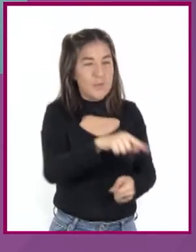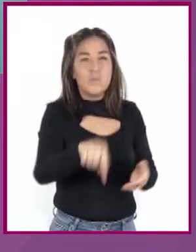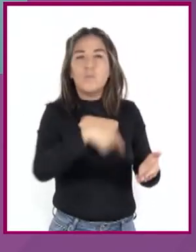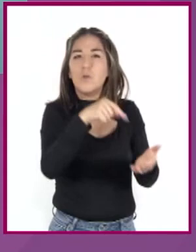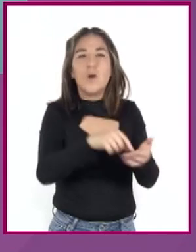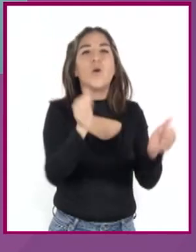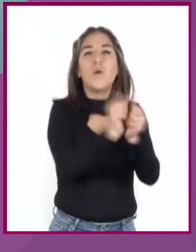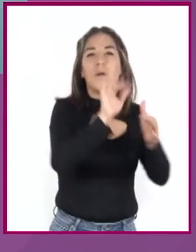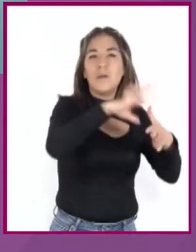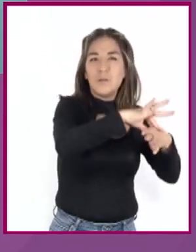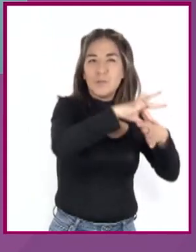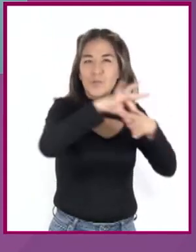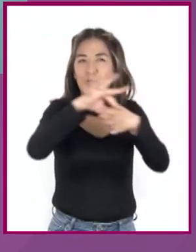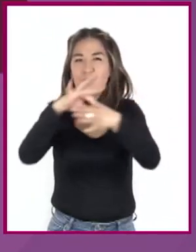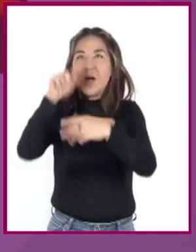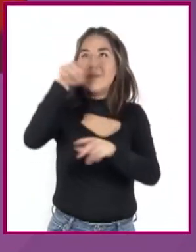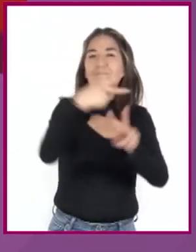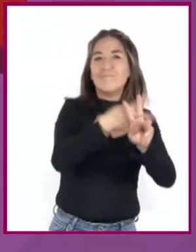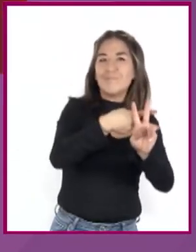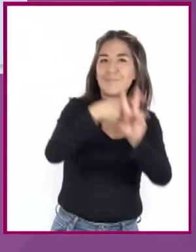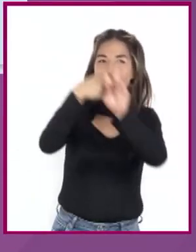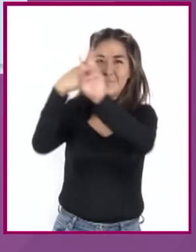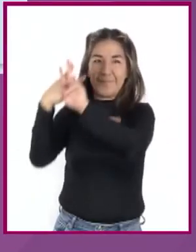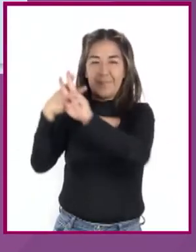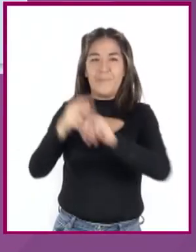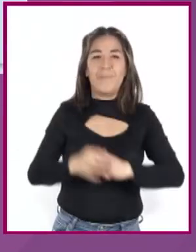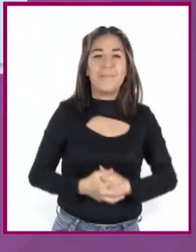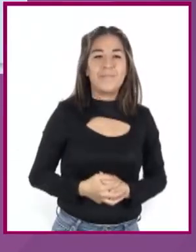guía de las estrellas.